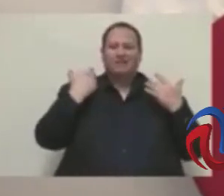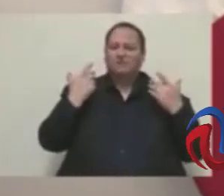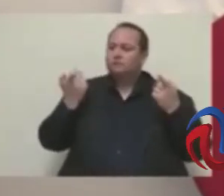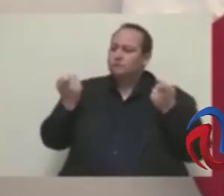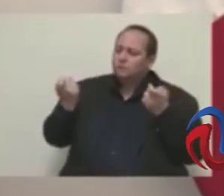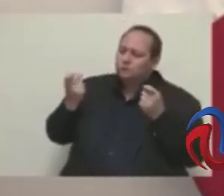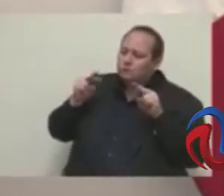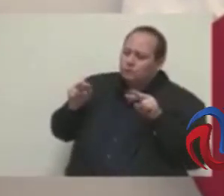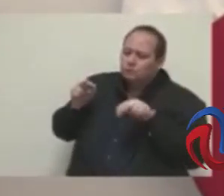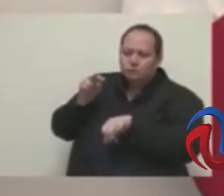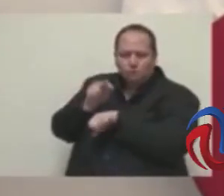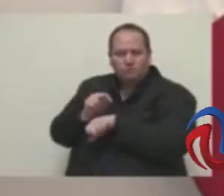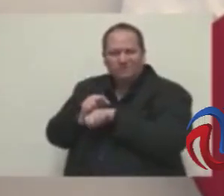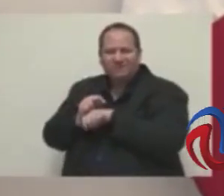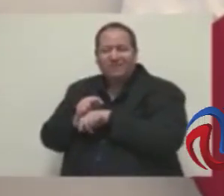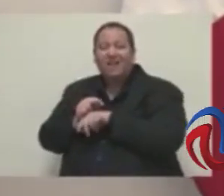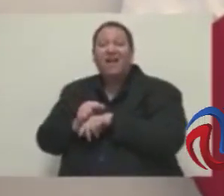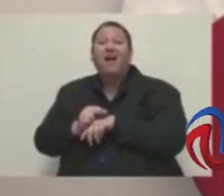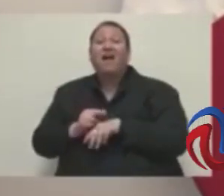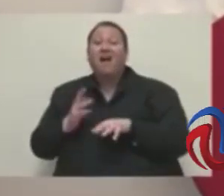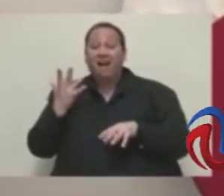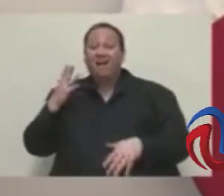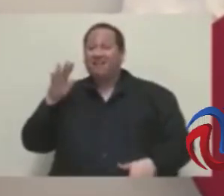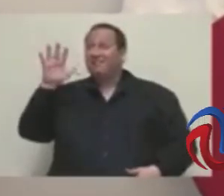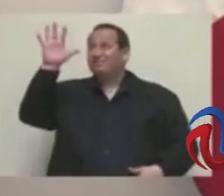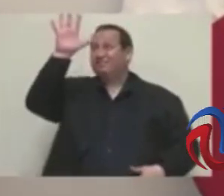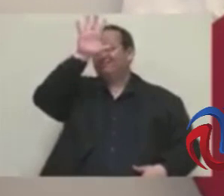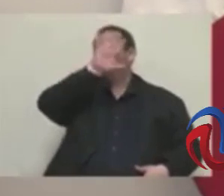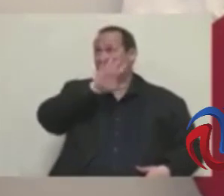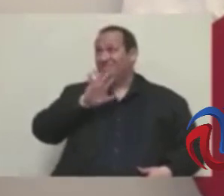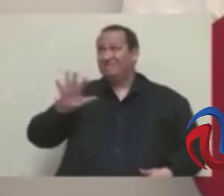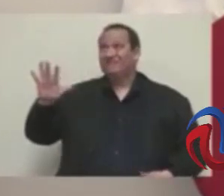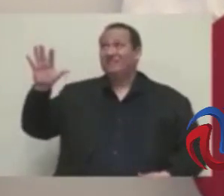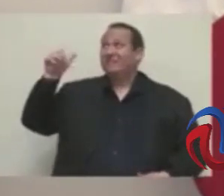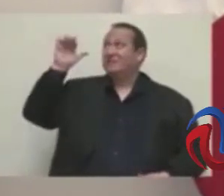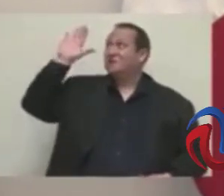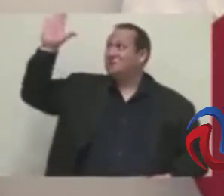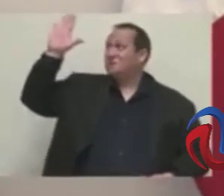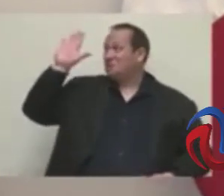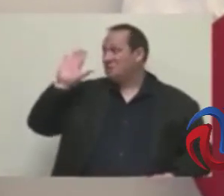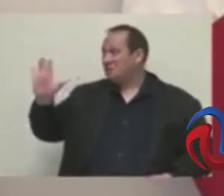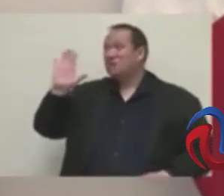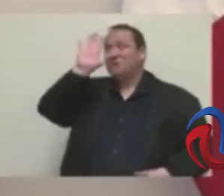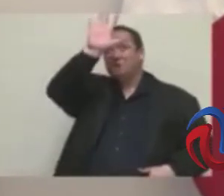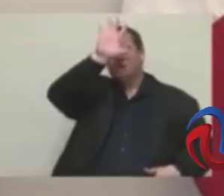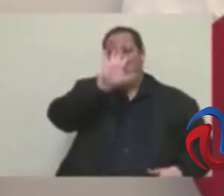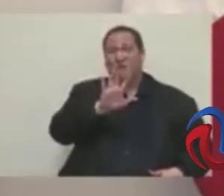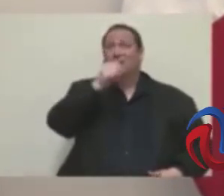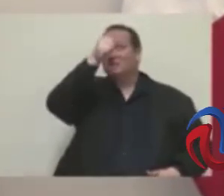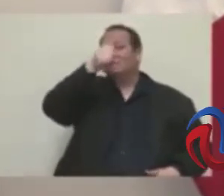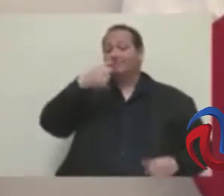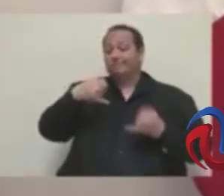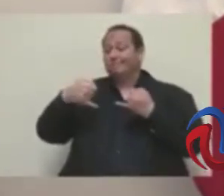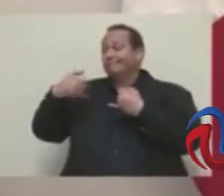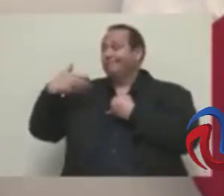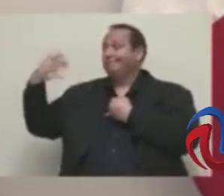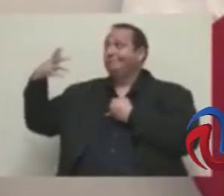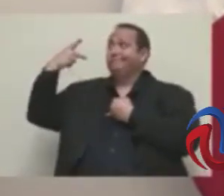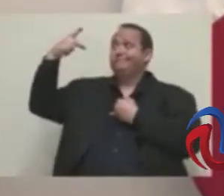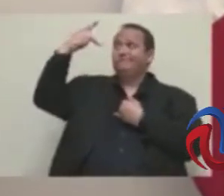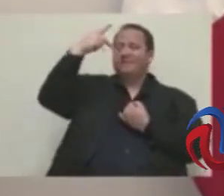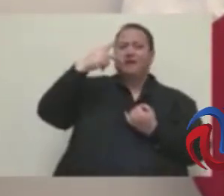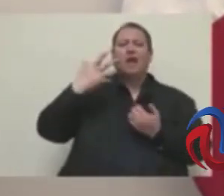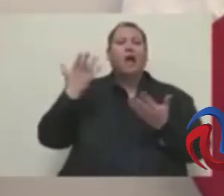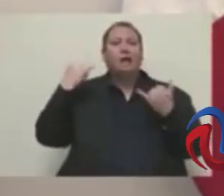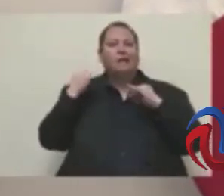he mencionado la misma dimensión con del este de las jurisdicciones sí que nos limitaban nosotros como